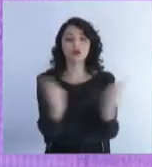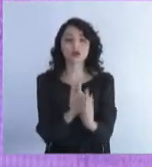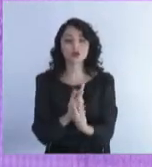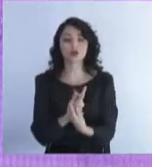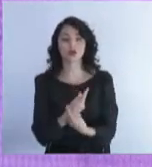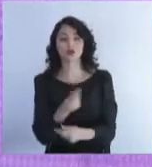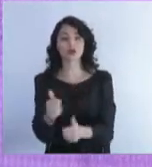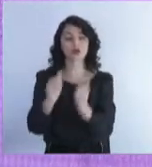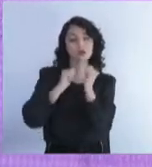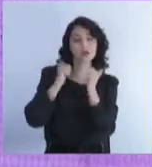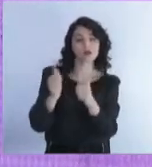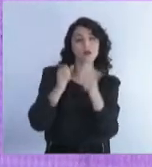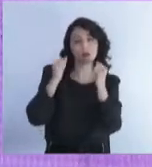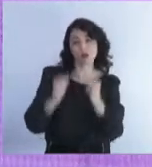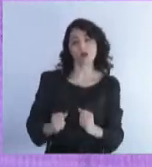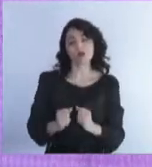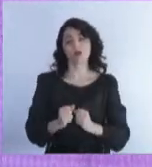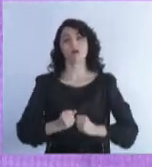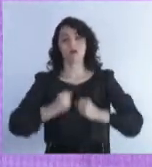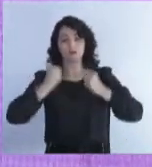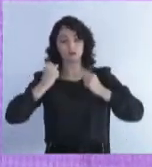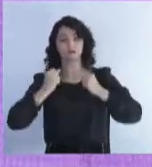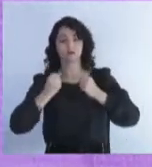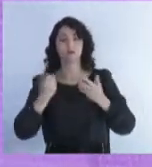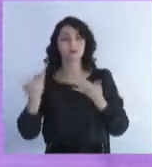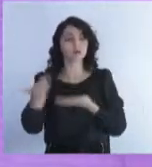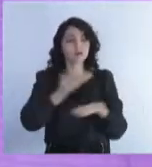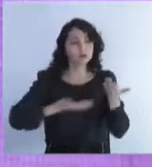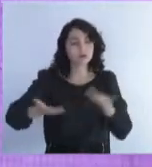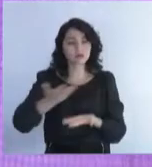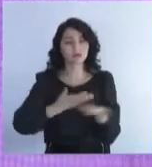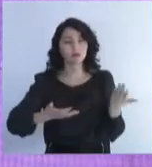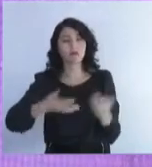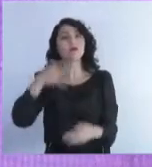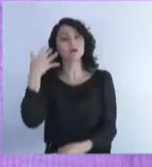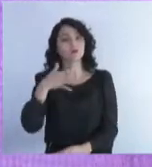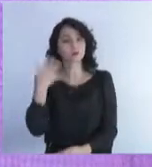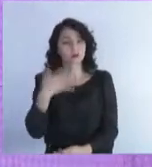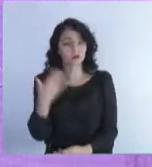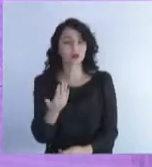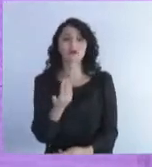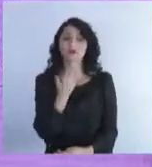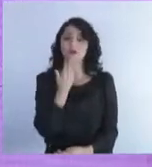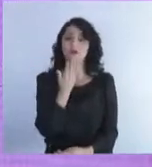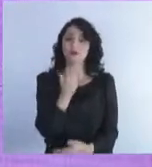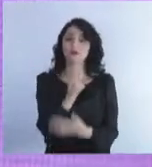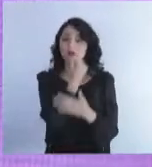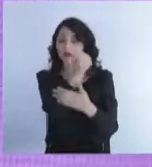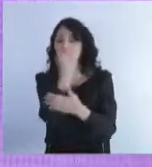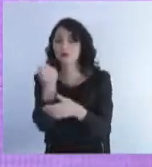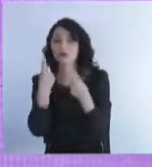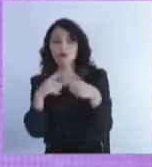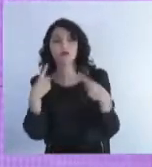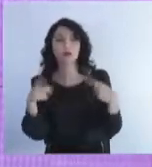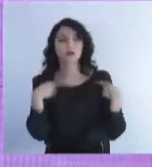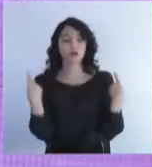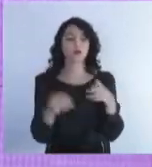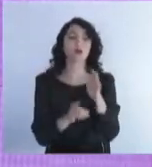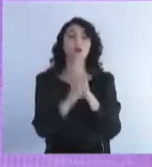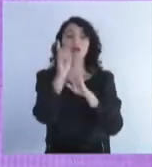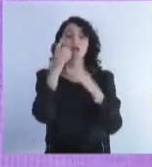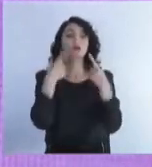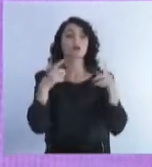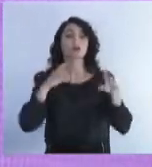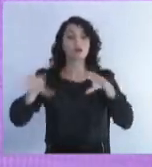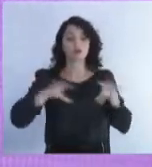fortalecernos, robustecer nuestros valores y jugar un rol de relevancia en los territorios donde desarrollamos nuestras actividades. Muchas